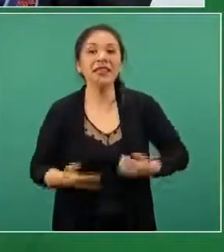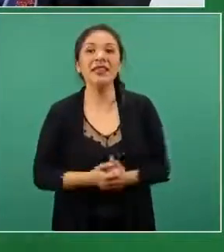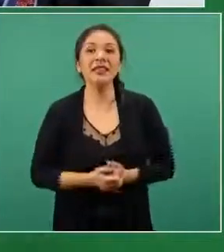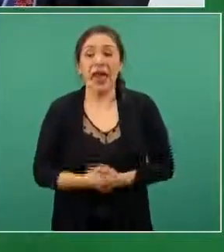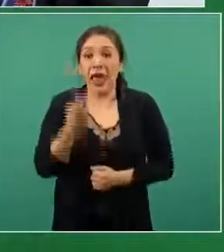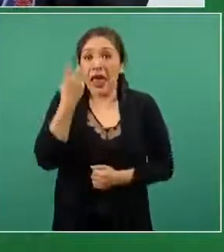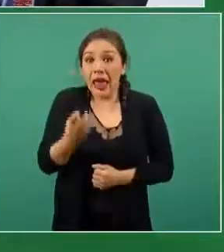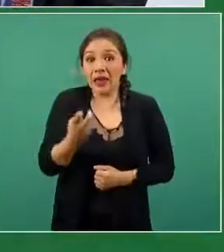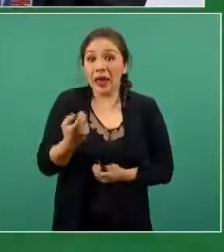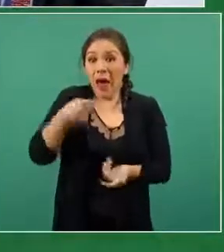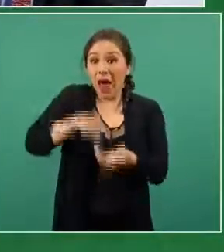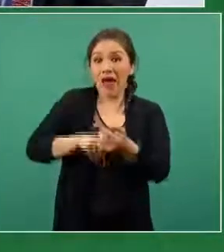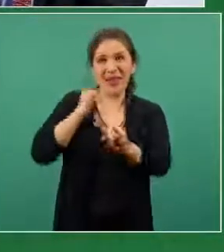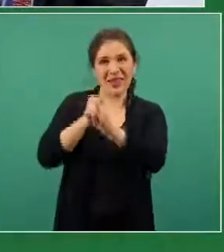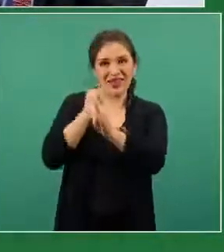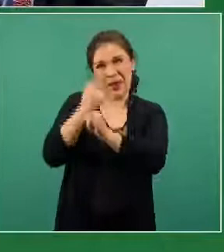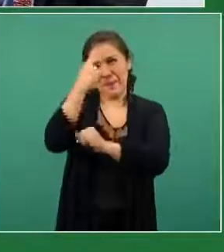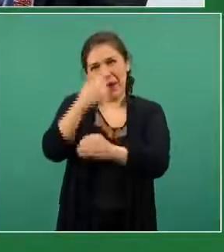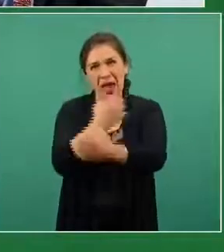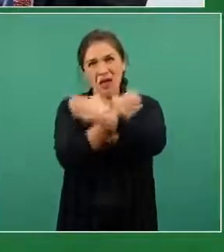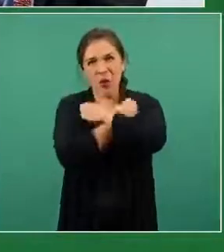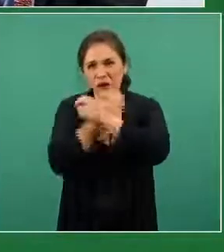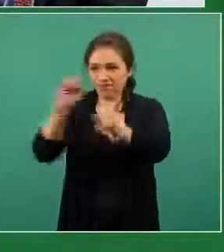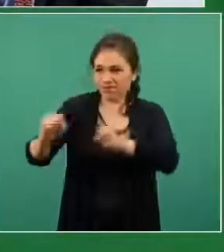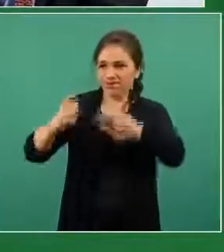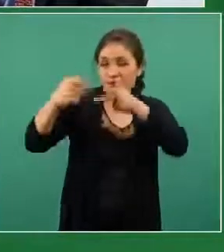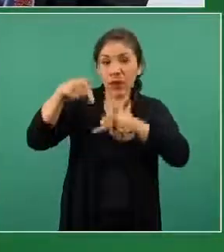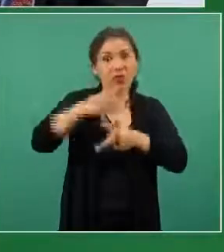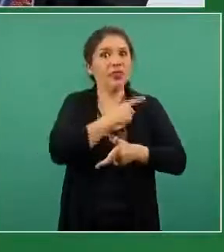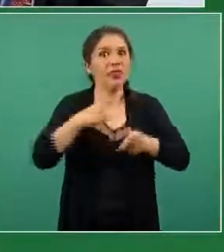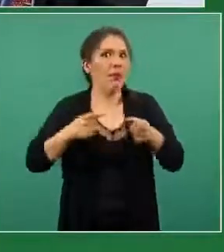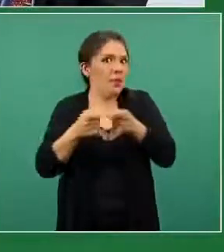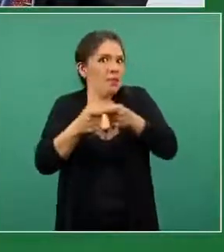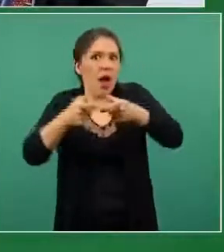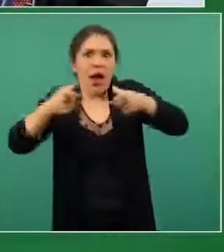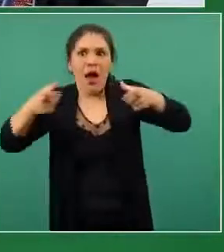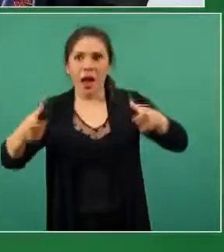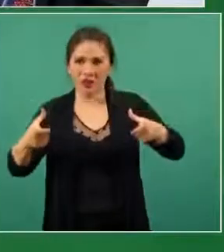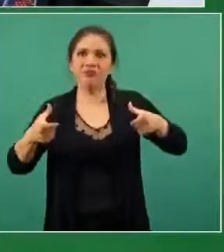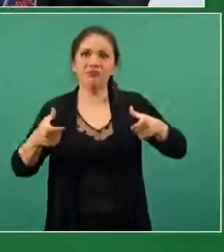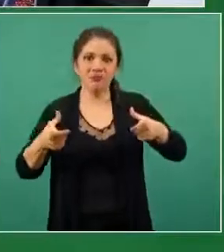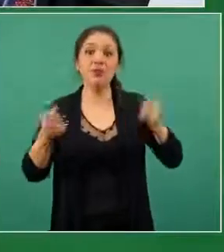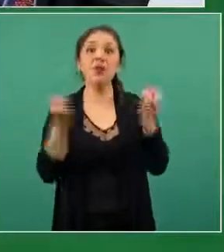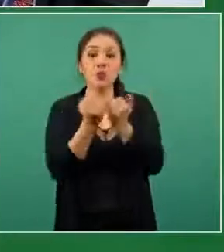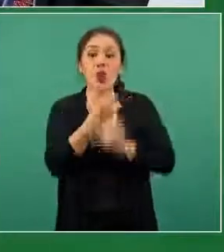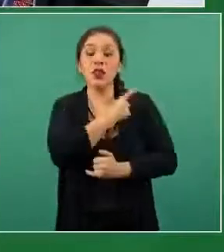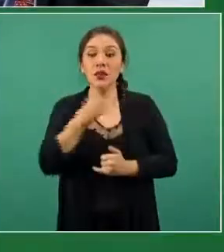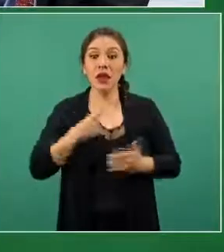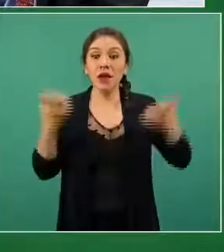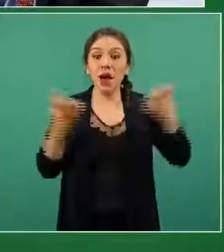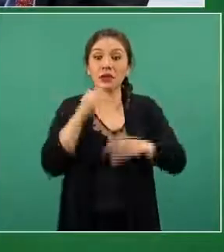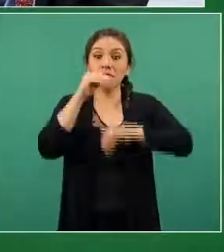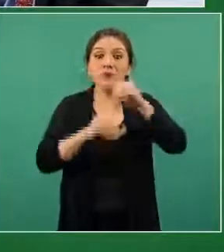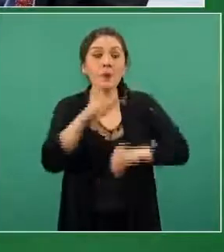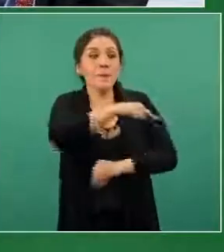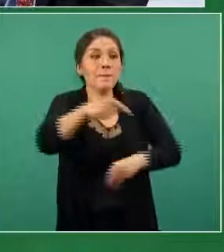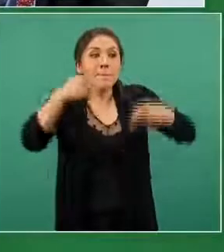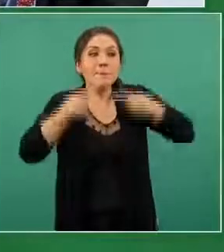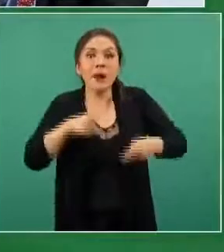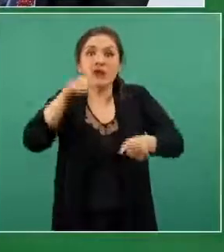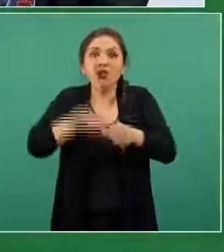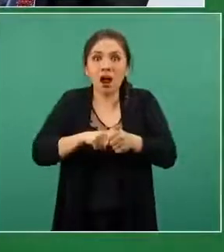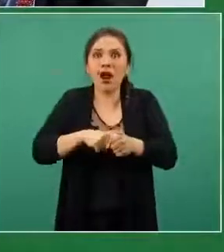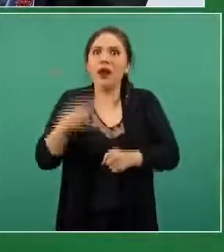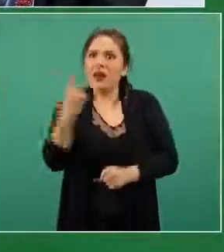Definitivamente este tipo de plataformas educativas a distancia tienen que crecer, y también tenemos que lograr generar interés en el